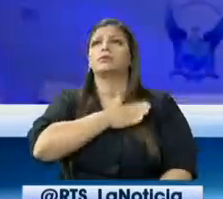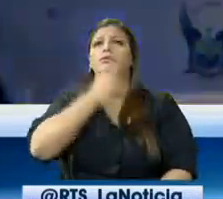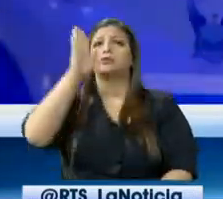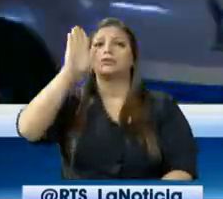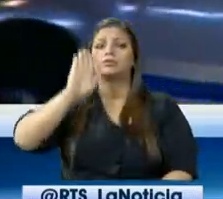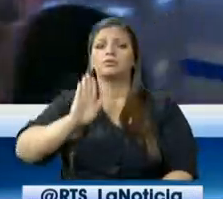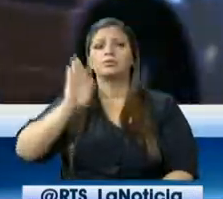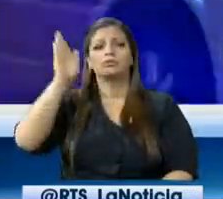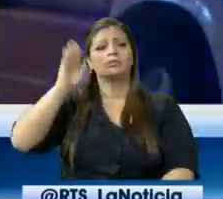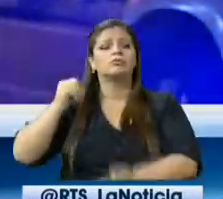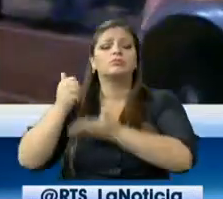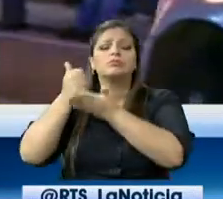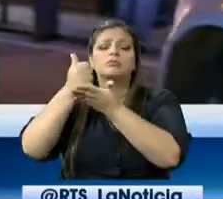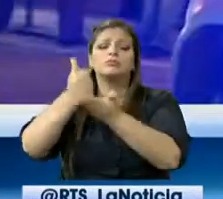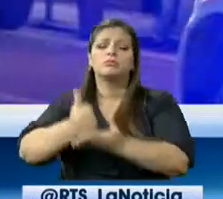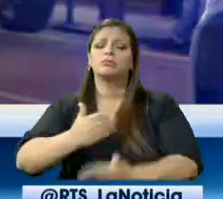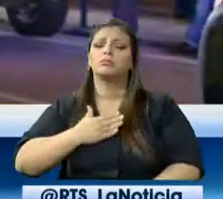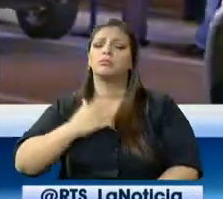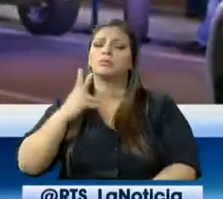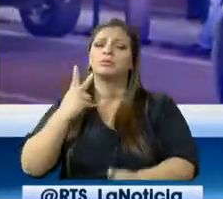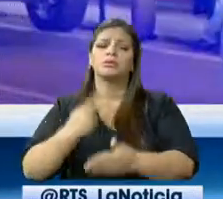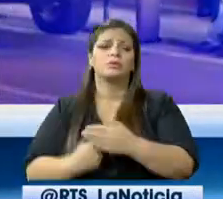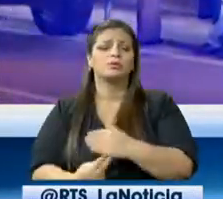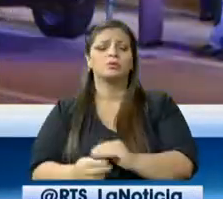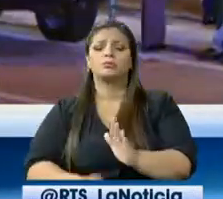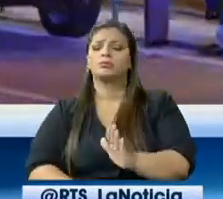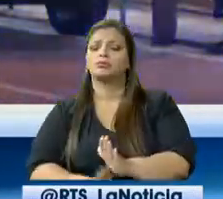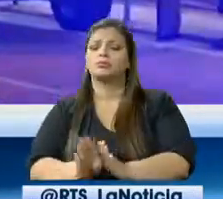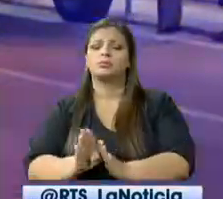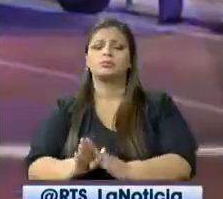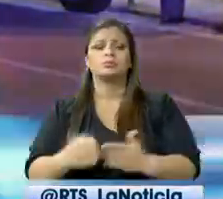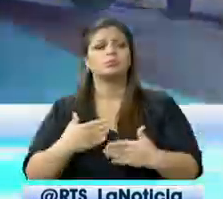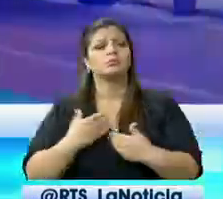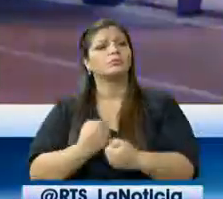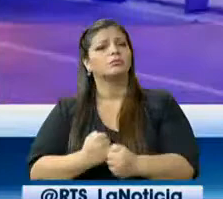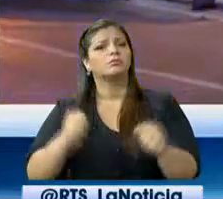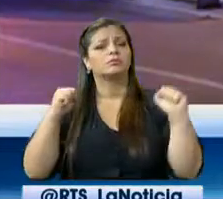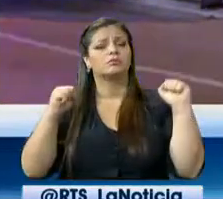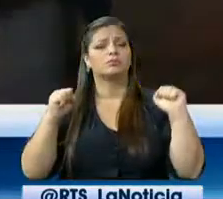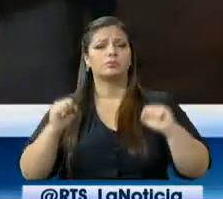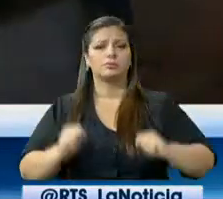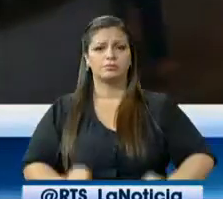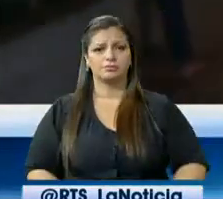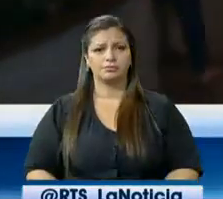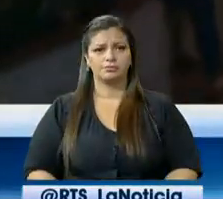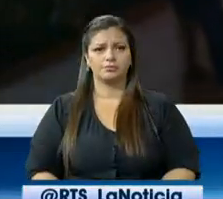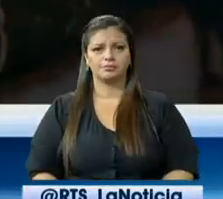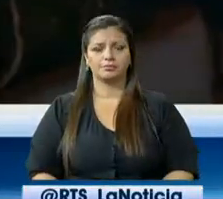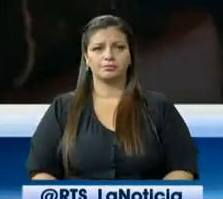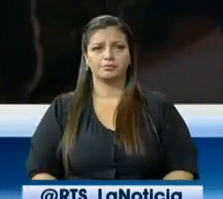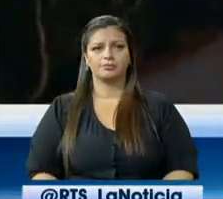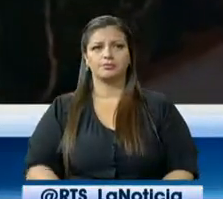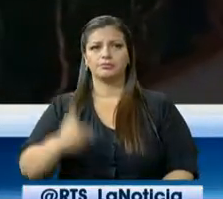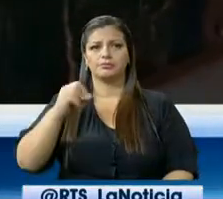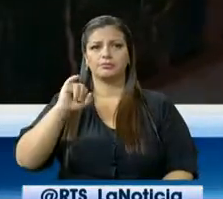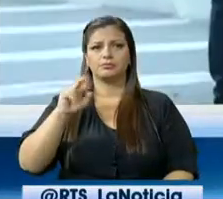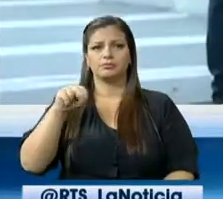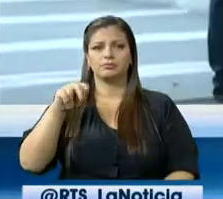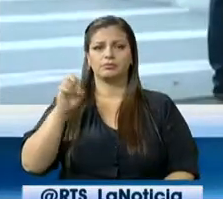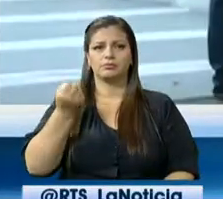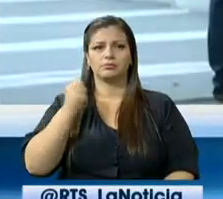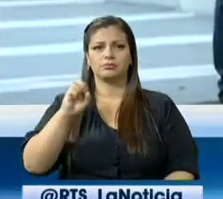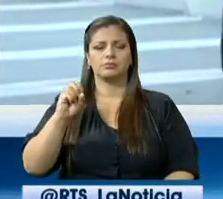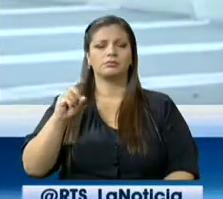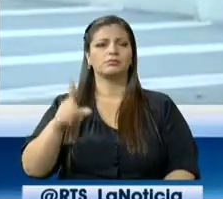estar obrando ahí, va a poner la mano en la carita de mi hijo y lo va a sanar. La DINASEC se encuentra investigando